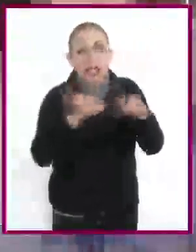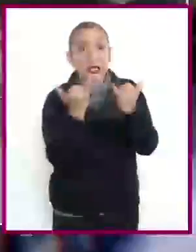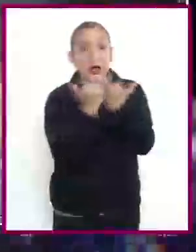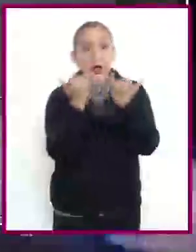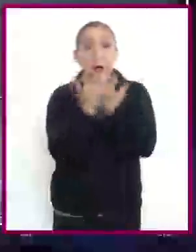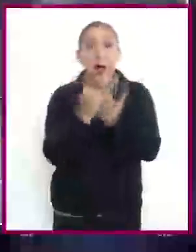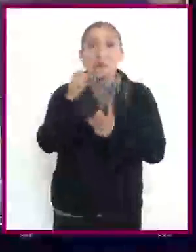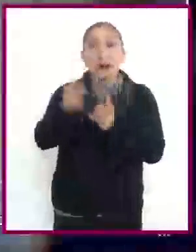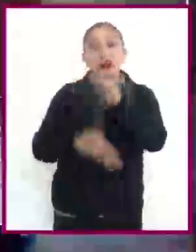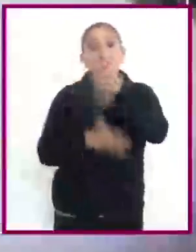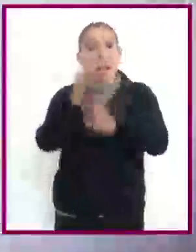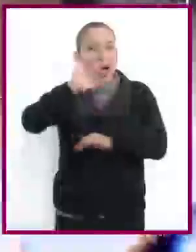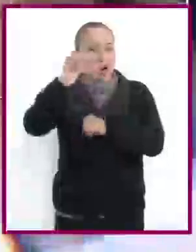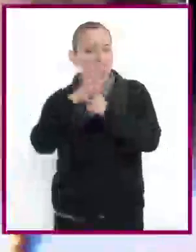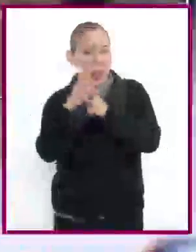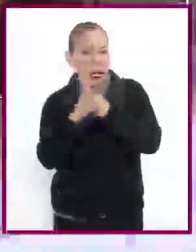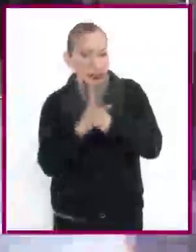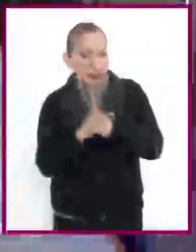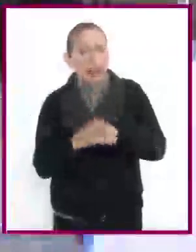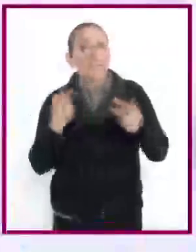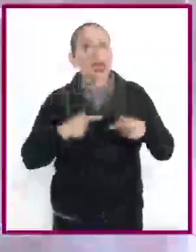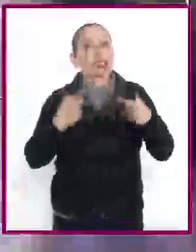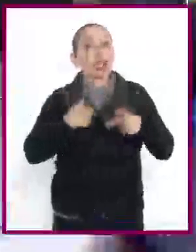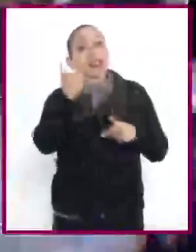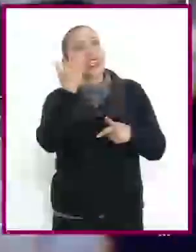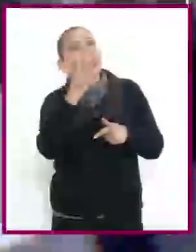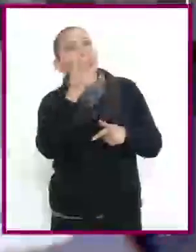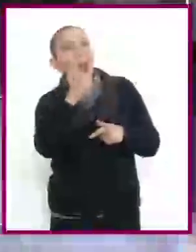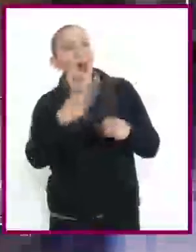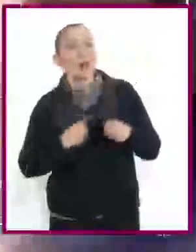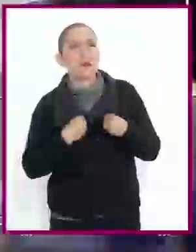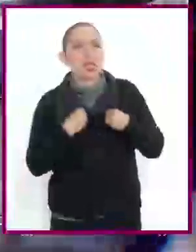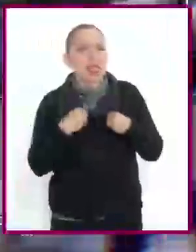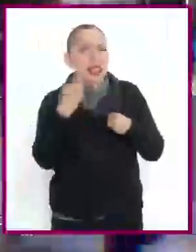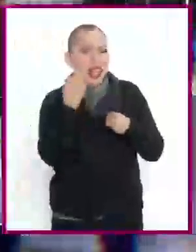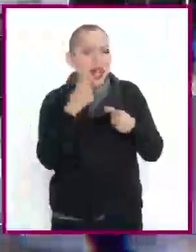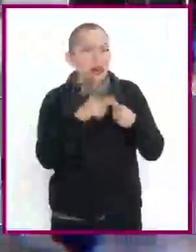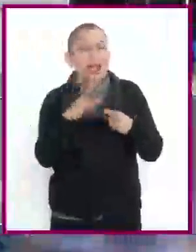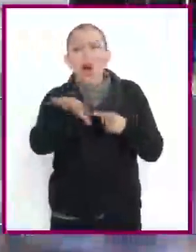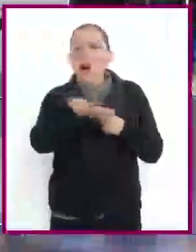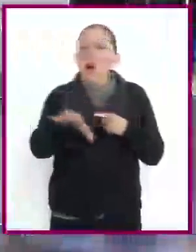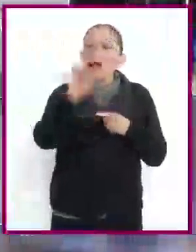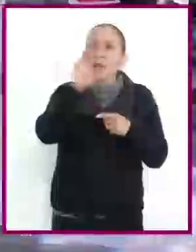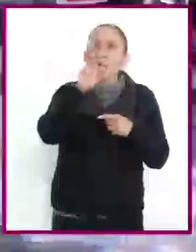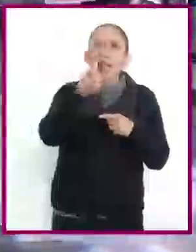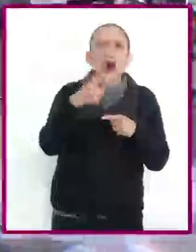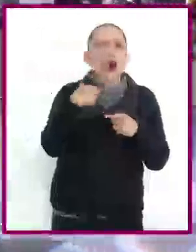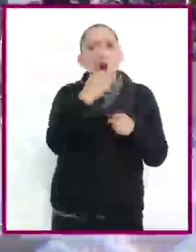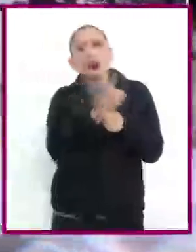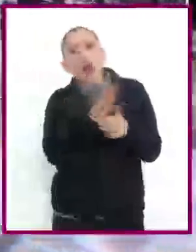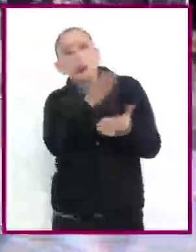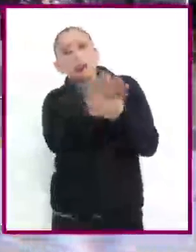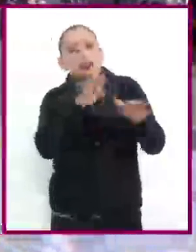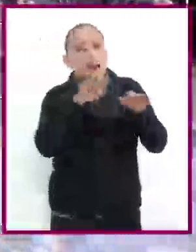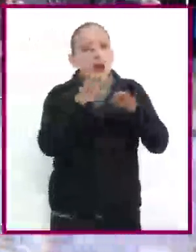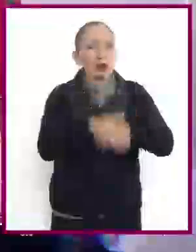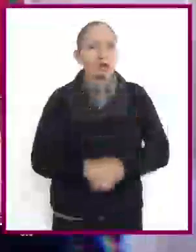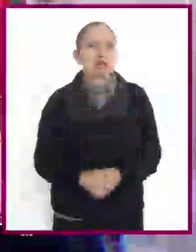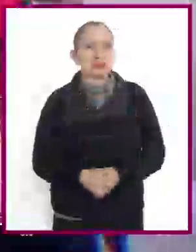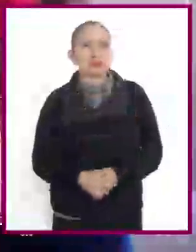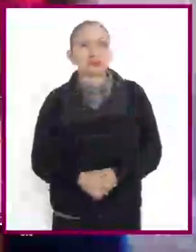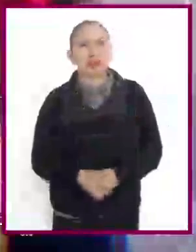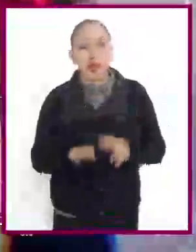Población, en 2015, 19.8 millones de personas habitaban una entidad diferente a la de su origen. Las causas